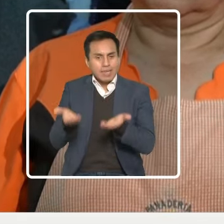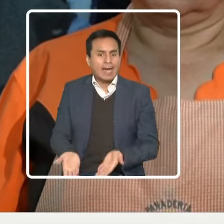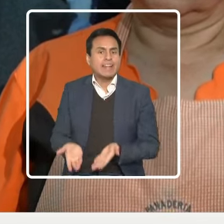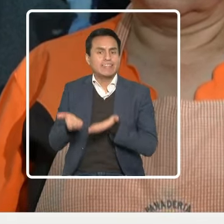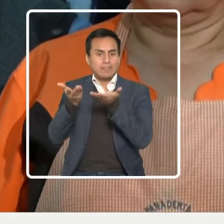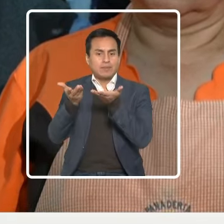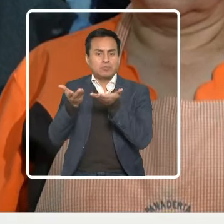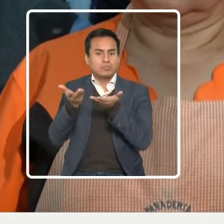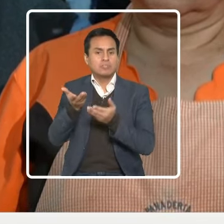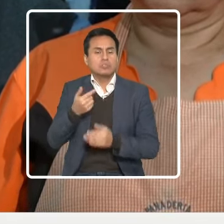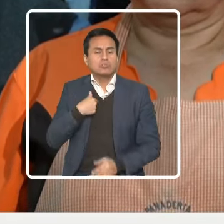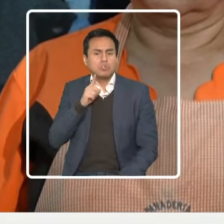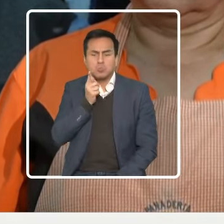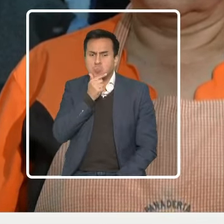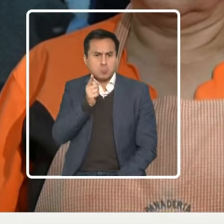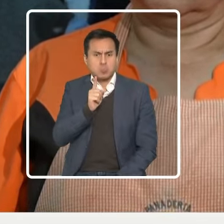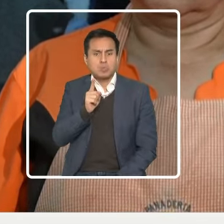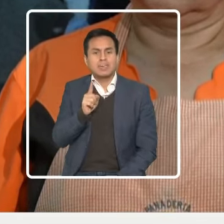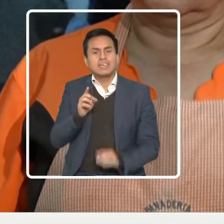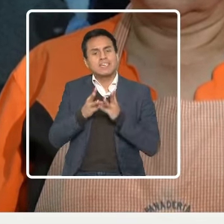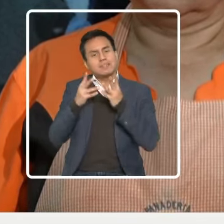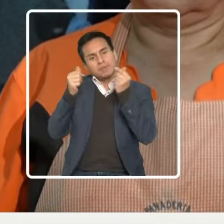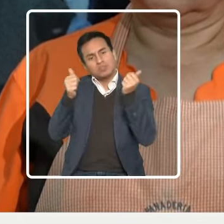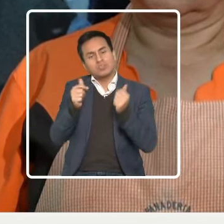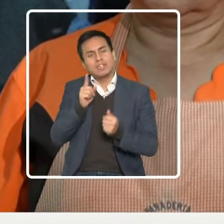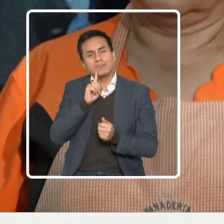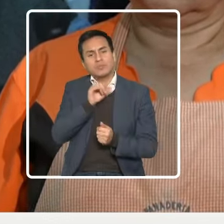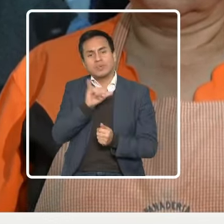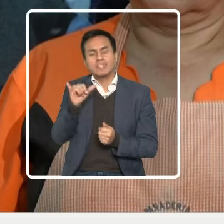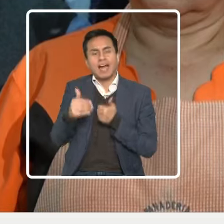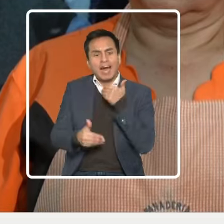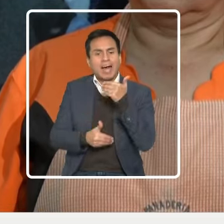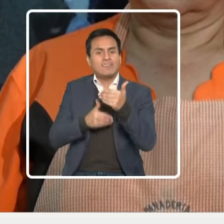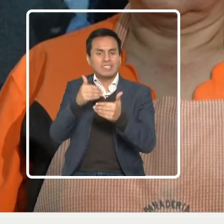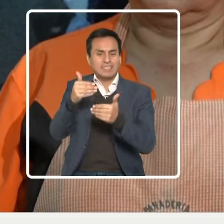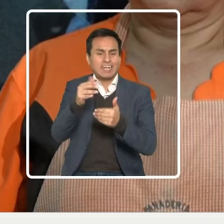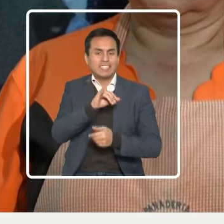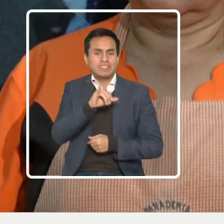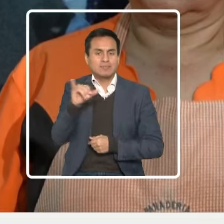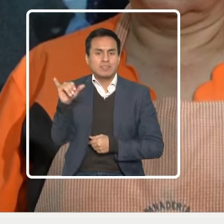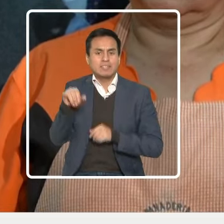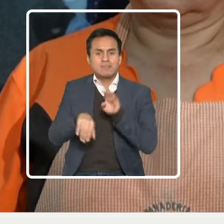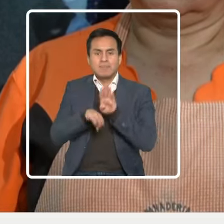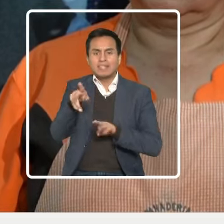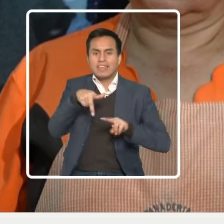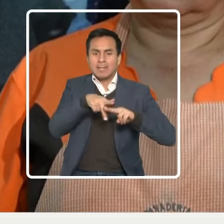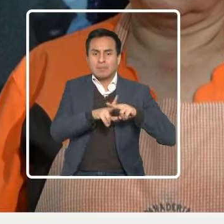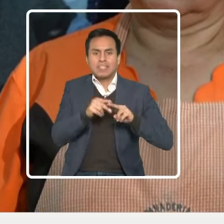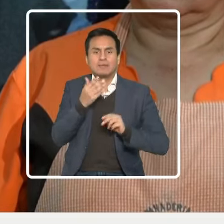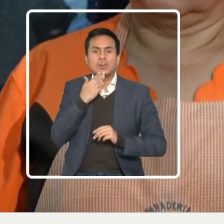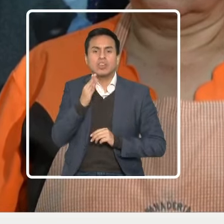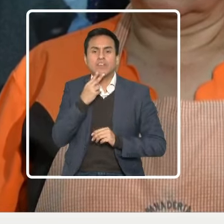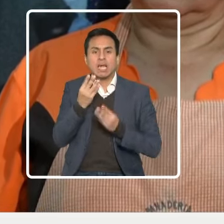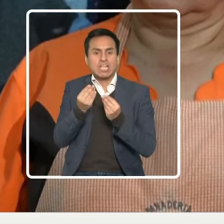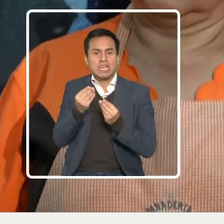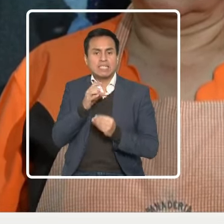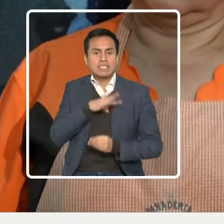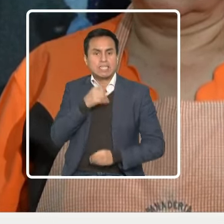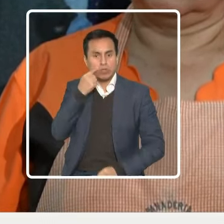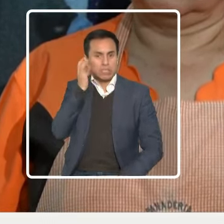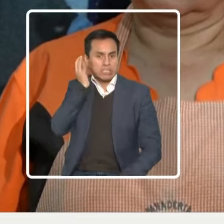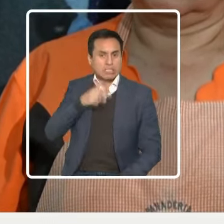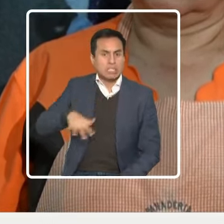economía y no me cabe ninguna duda que con este espíritu vamos a poder avanzar en más herramientas que mejoren la calidad de vida de los chilenos